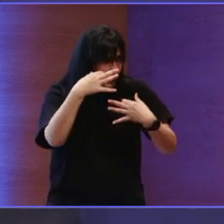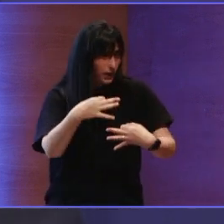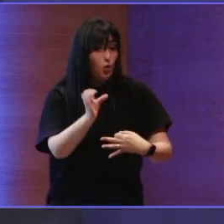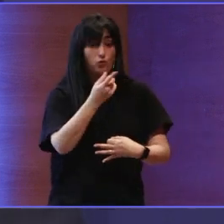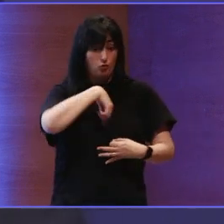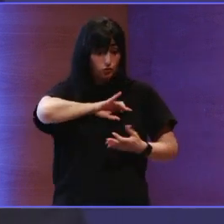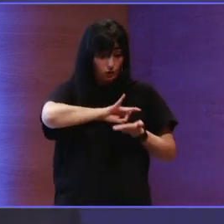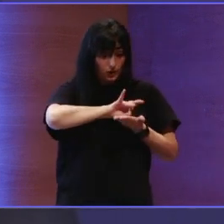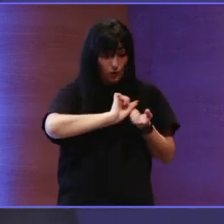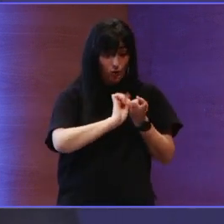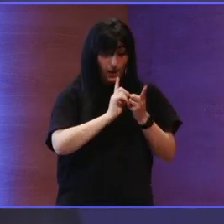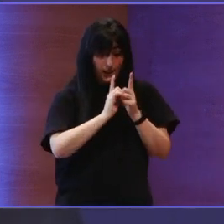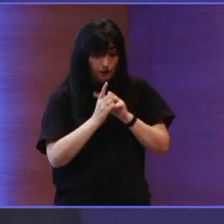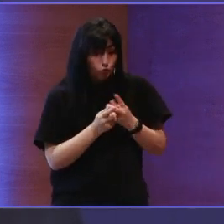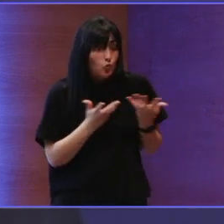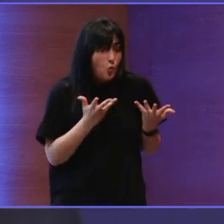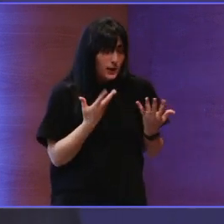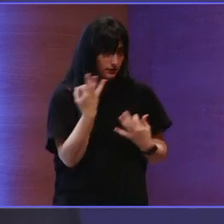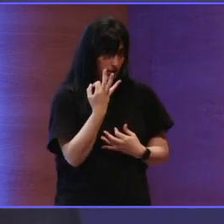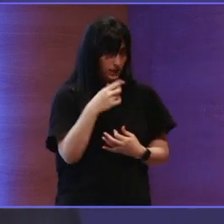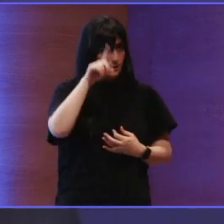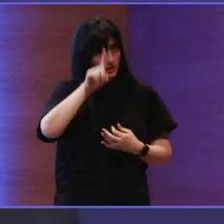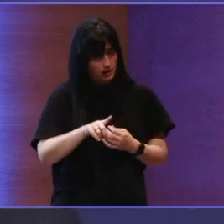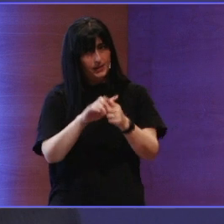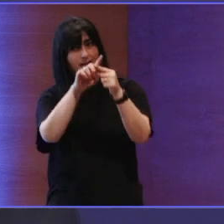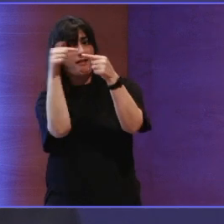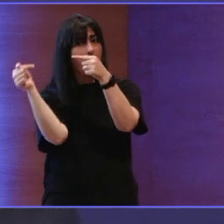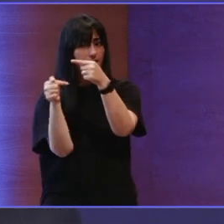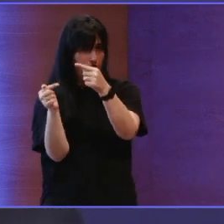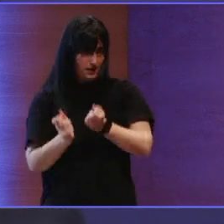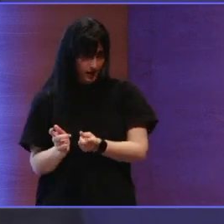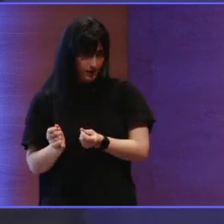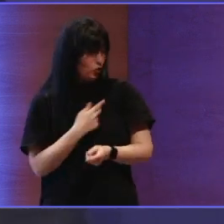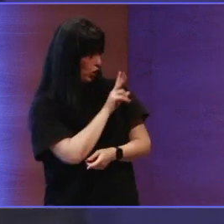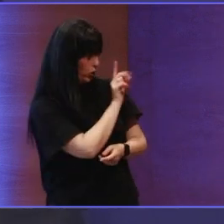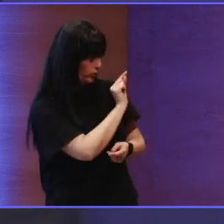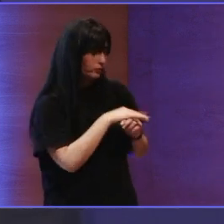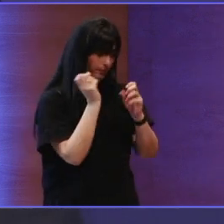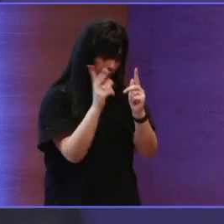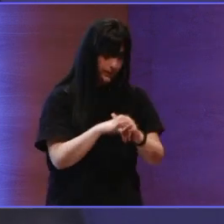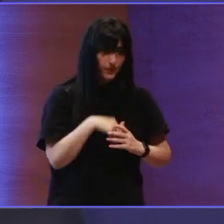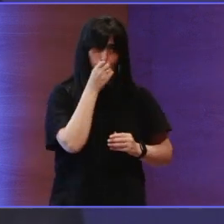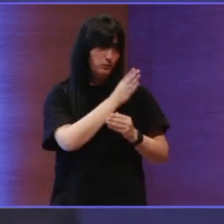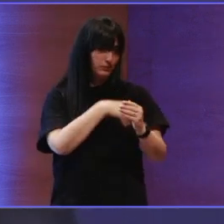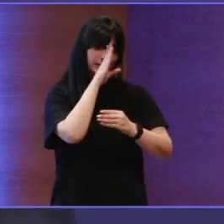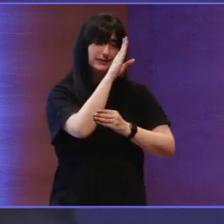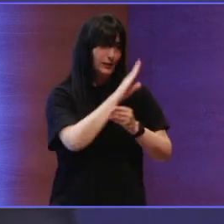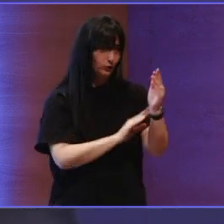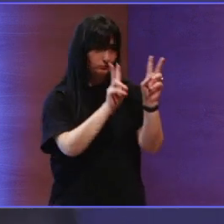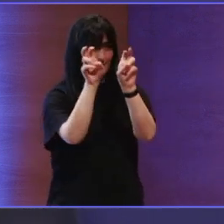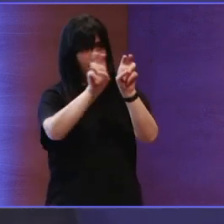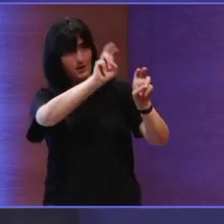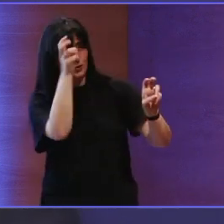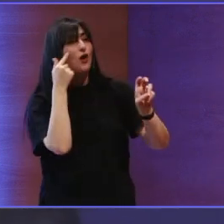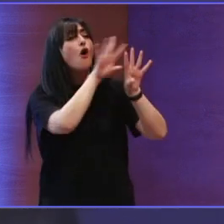servicios y otra también de eficiencia del gasto dos minutos vale Bueno pues voy a pasar amente algunas conclusiones